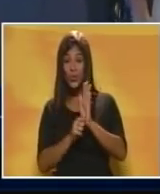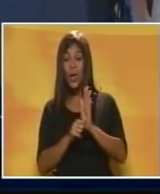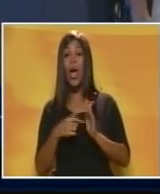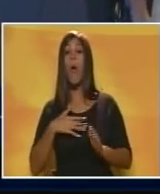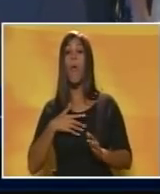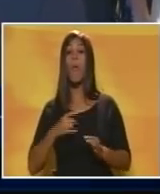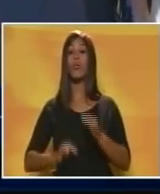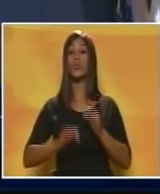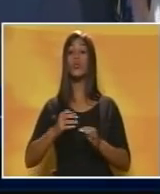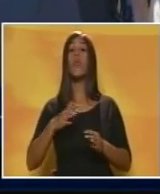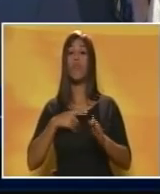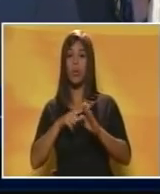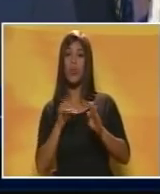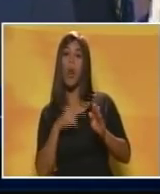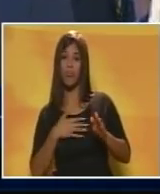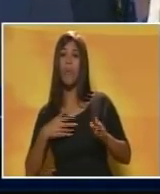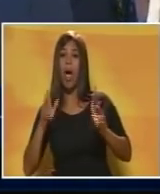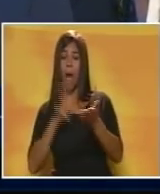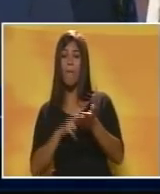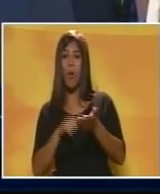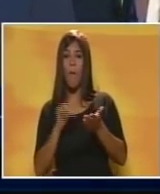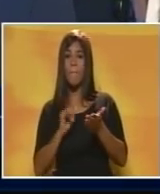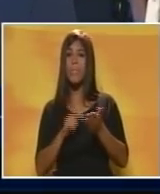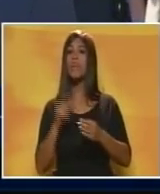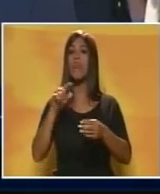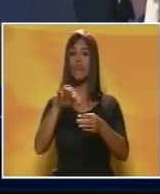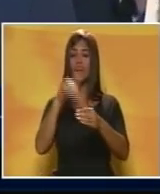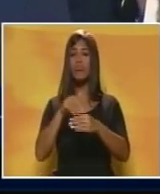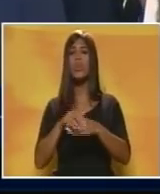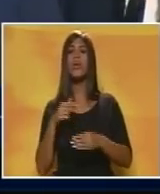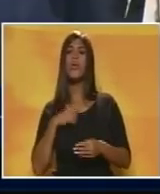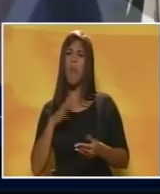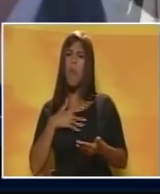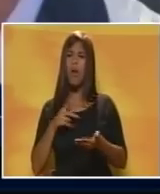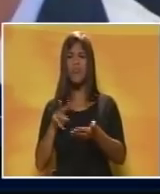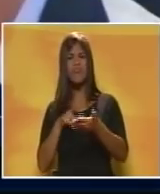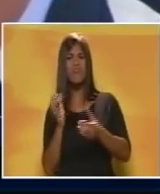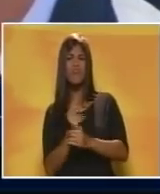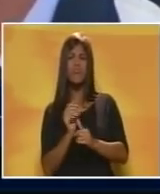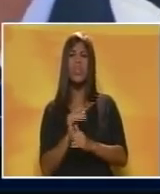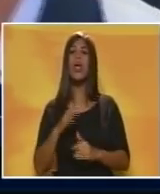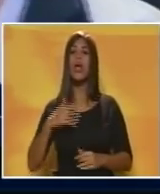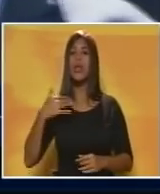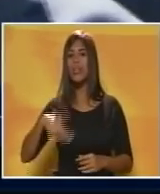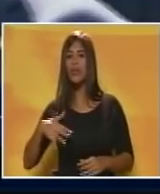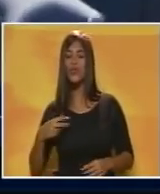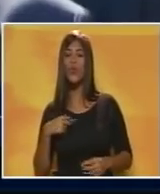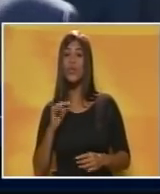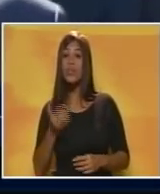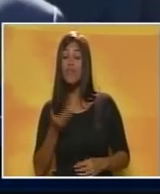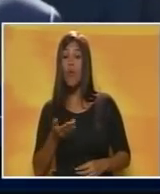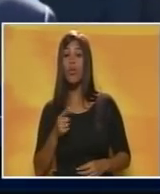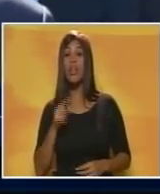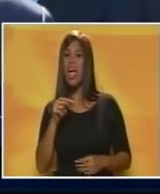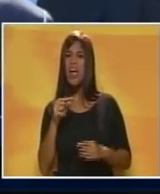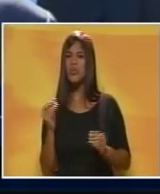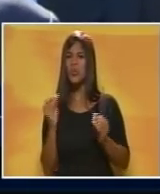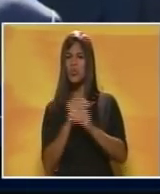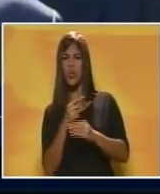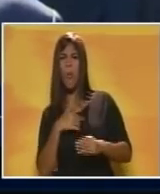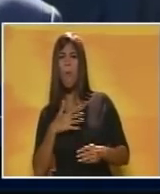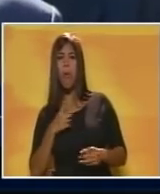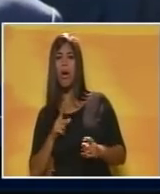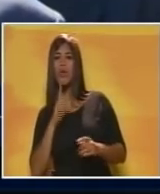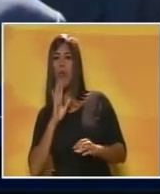juzgados que avalaron esas candidaturas realizaron una interpretación flexible y favorable del ejercicio de los derechos fundamentales, ello no conlleva